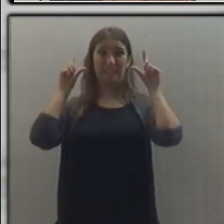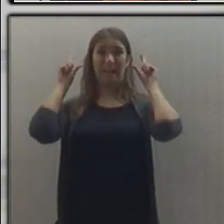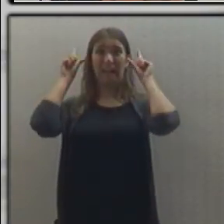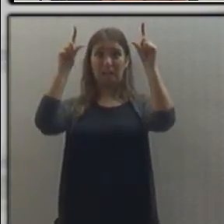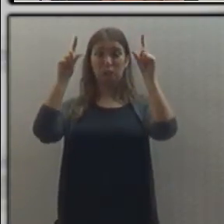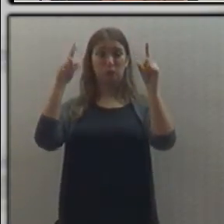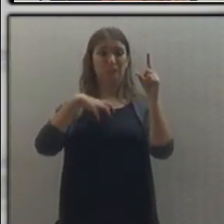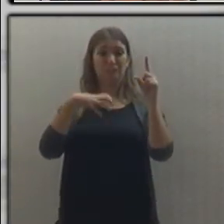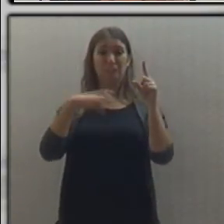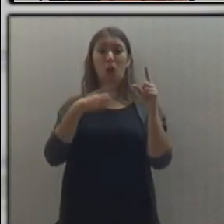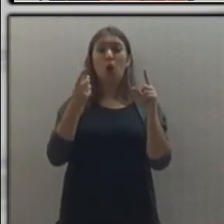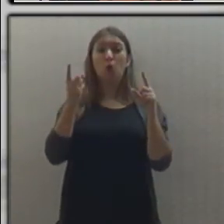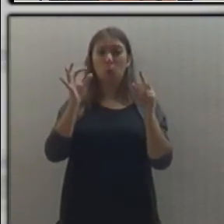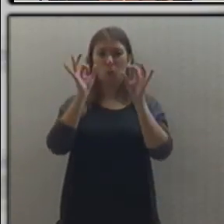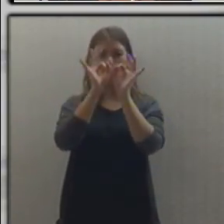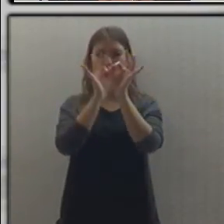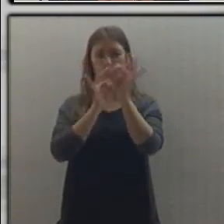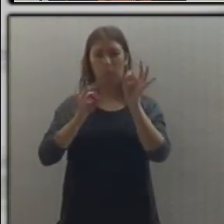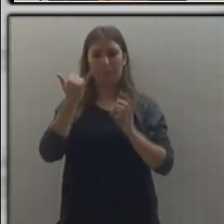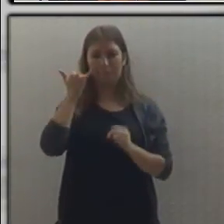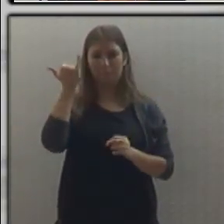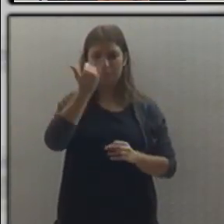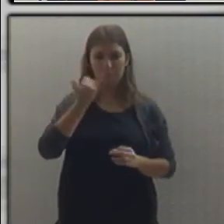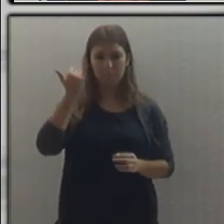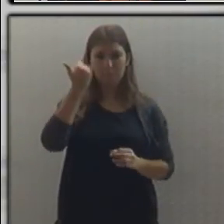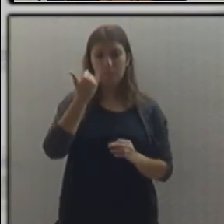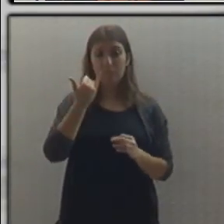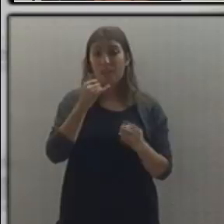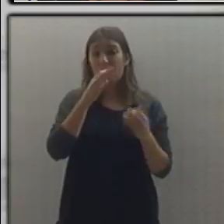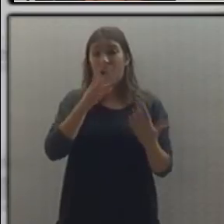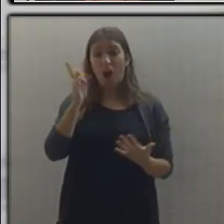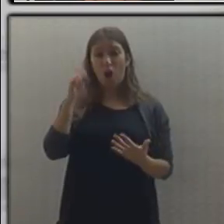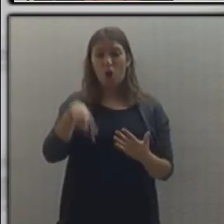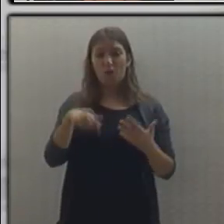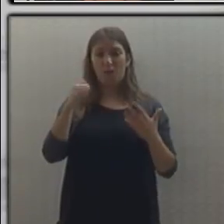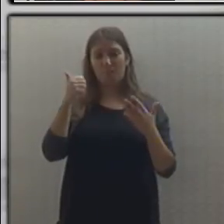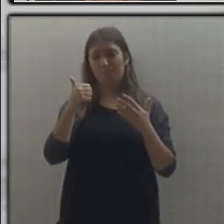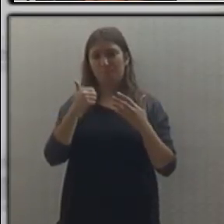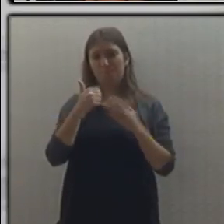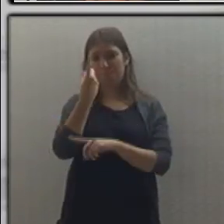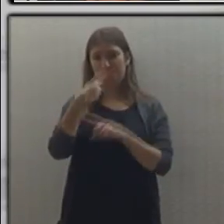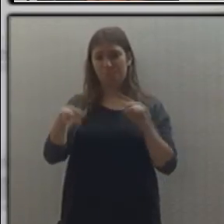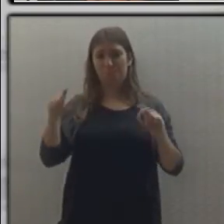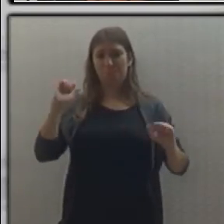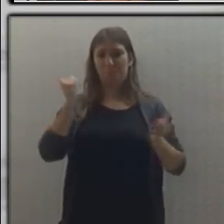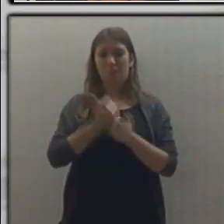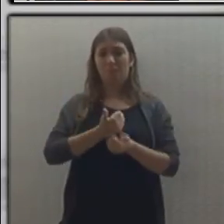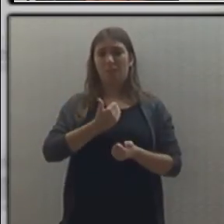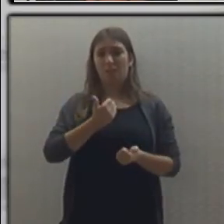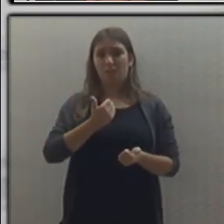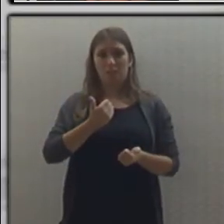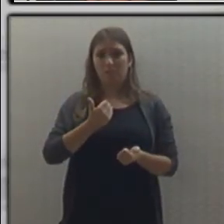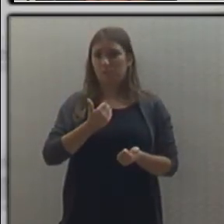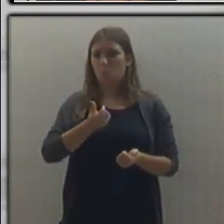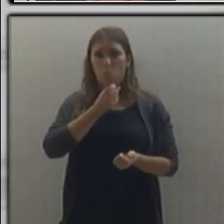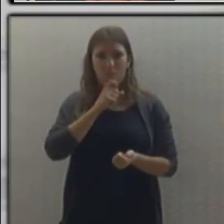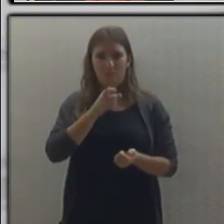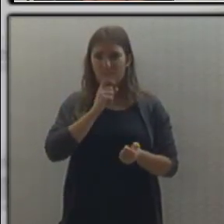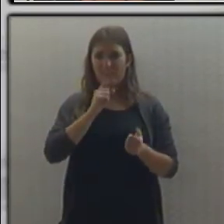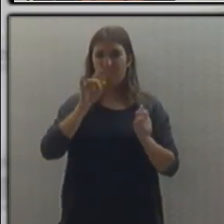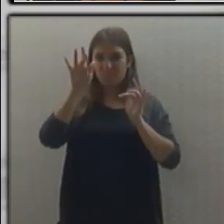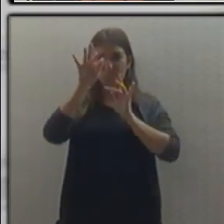o con los números pequeños, o a veces ahora han salido estos más codificados que son poco intuitivos y muy difícil